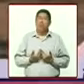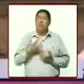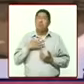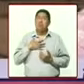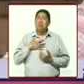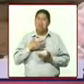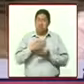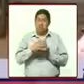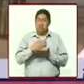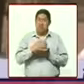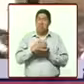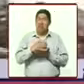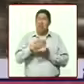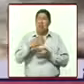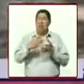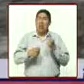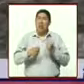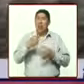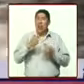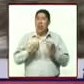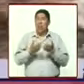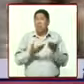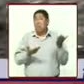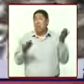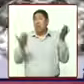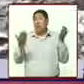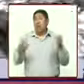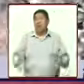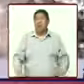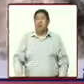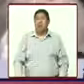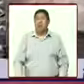leche, se hicieron ceniza.